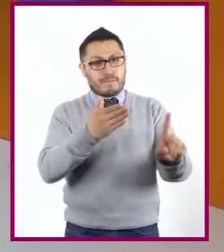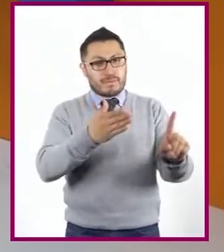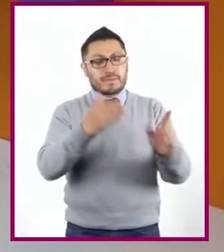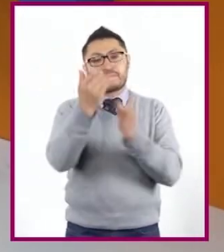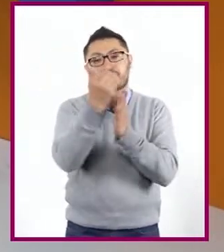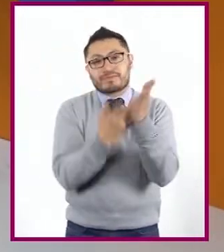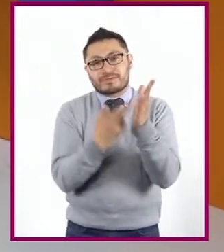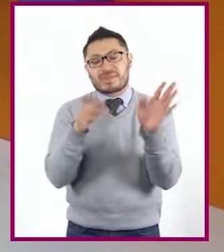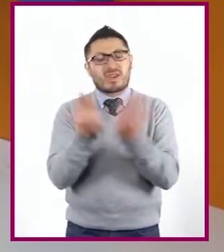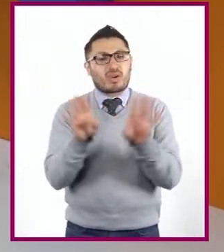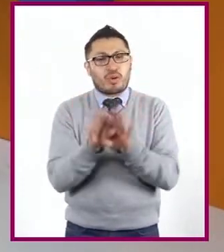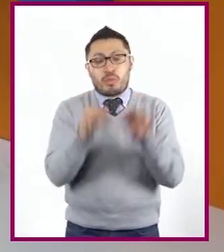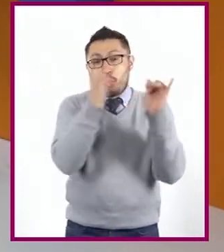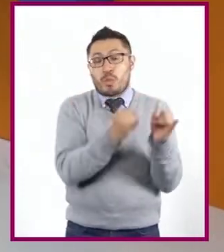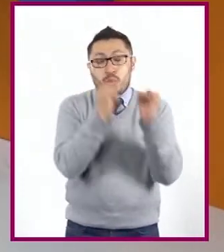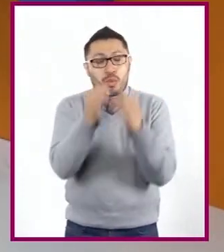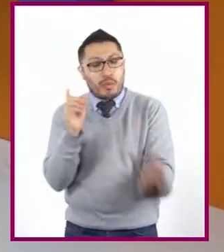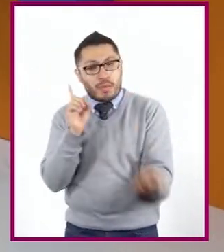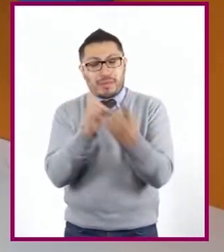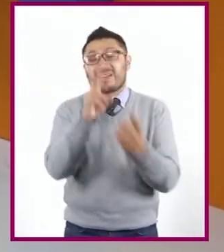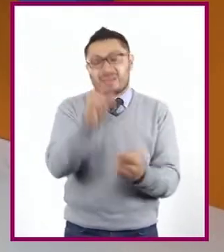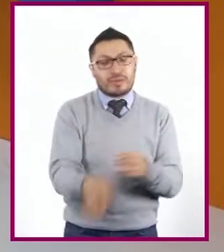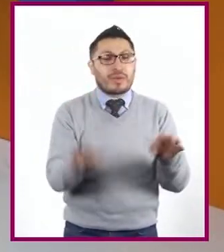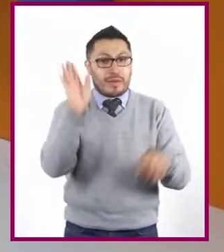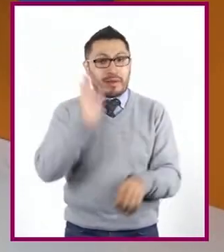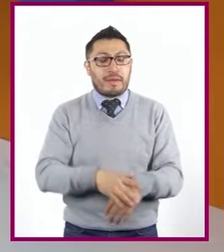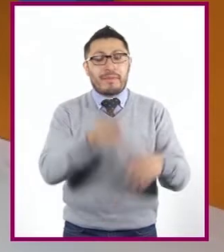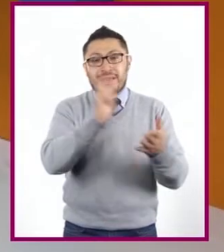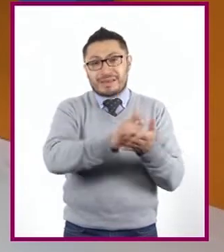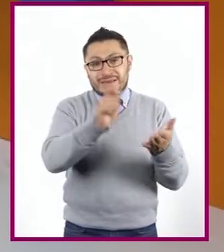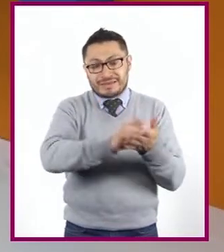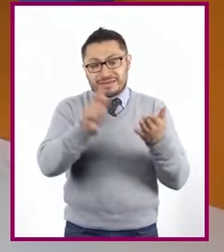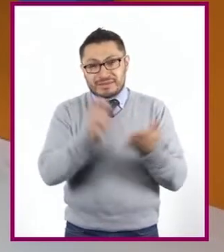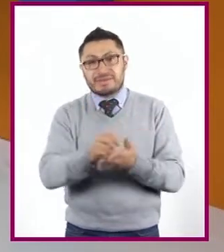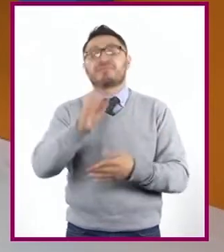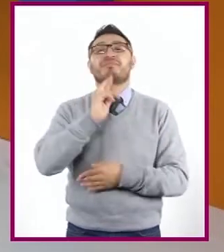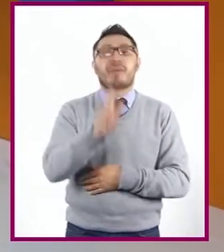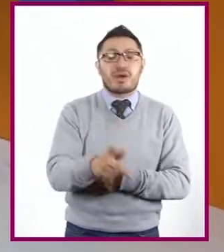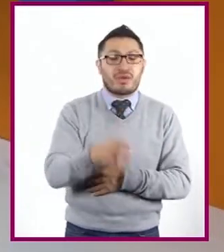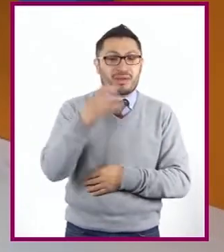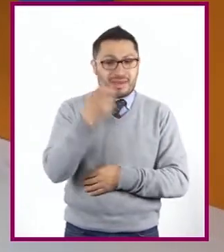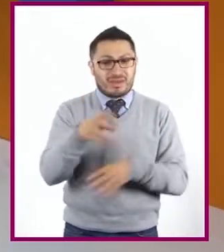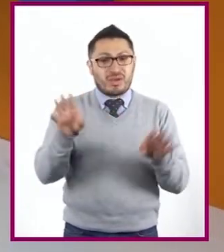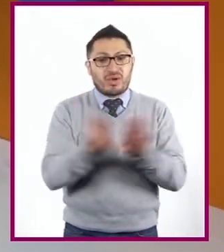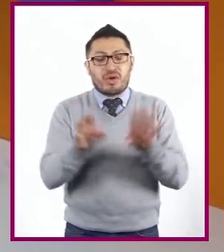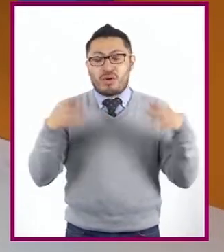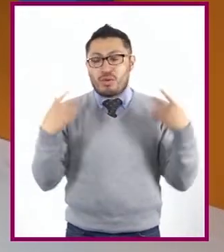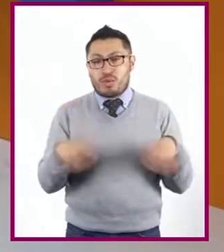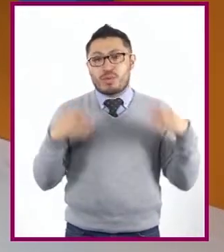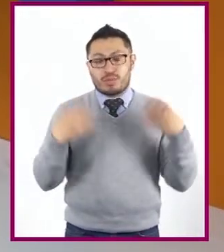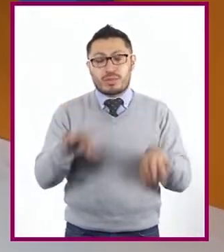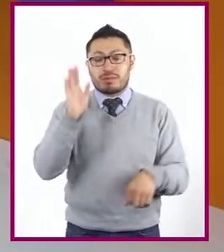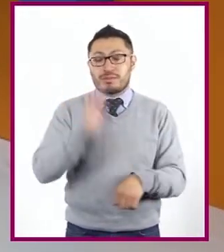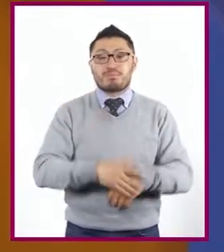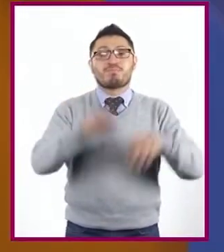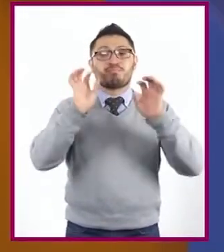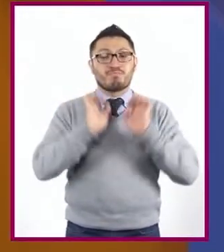menos personal, y con ello, la redacción es más imparcial, lo que genera una impresión de mayor